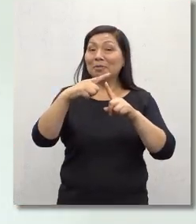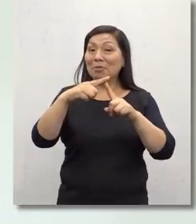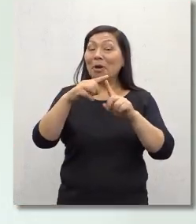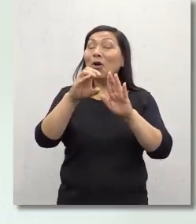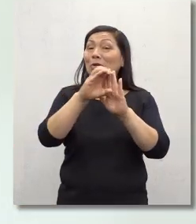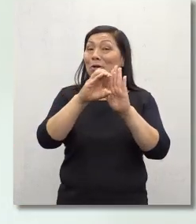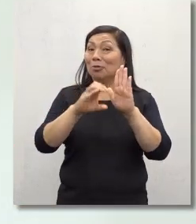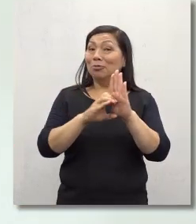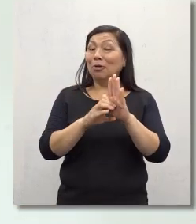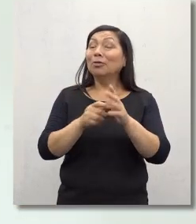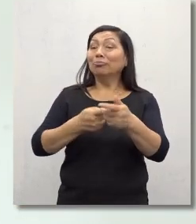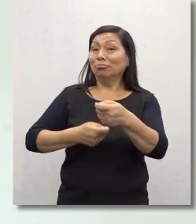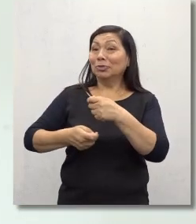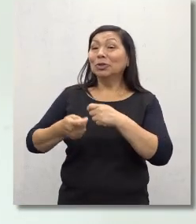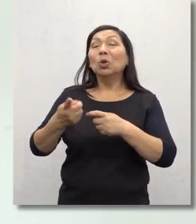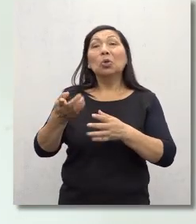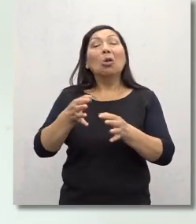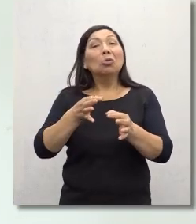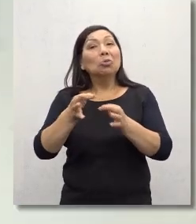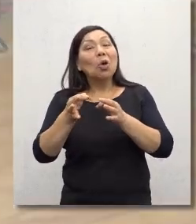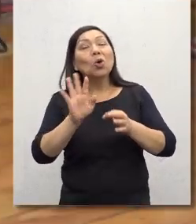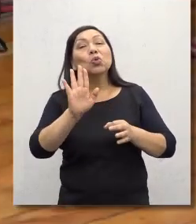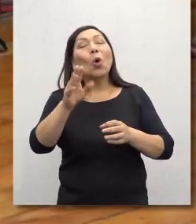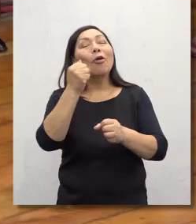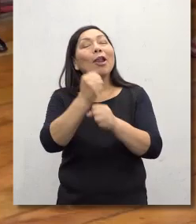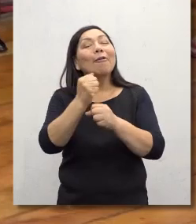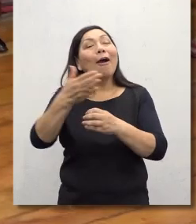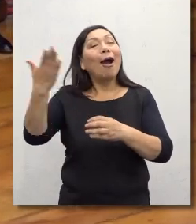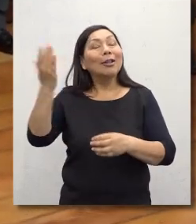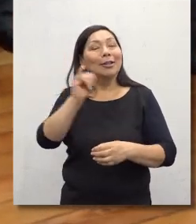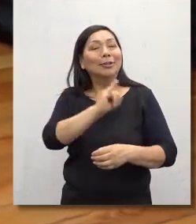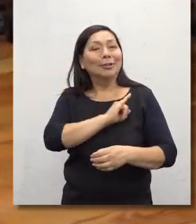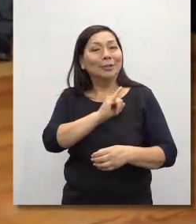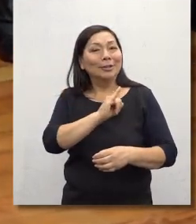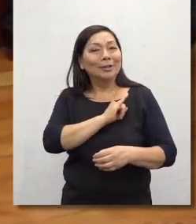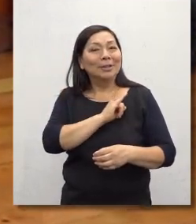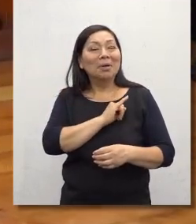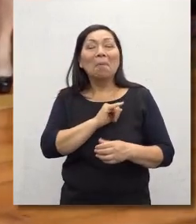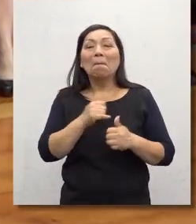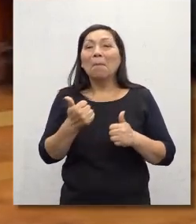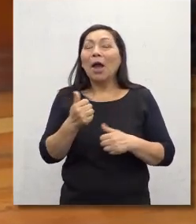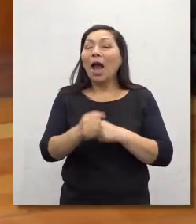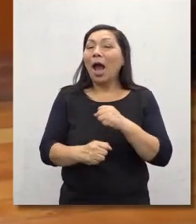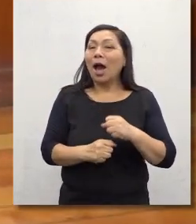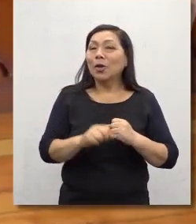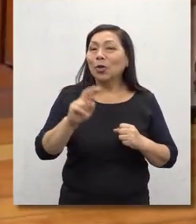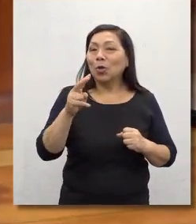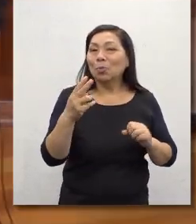se resaltó la gestión de Blume como presidente de la institución en el bienio